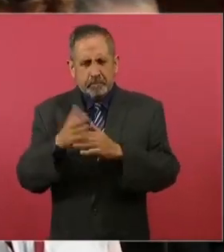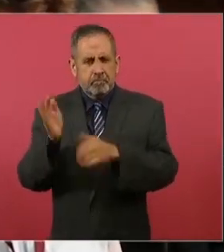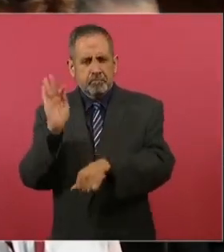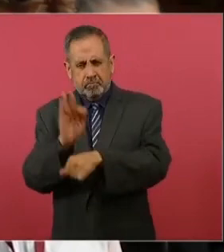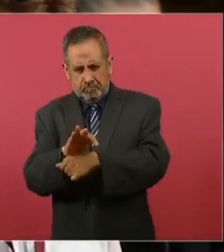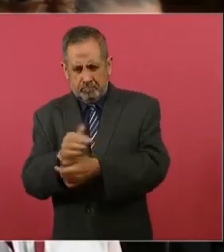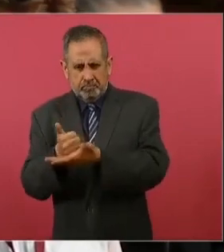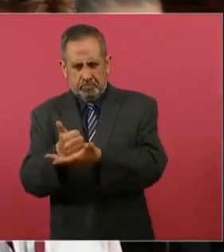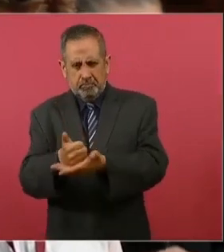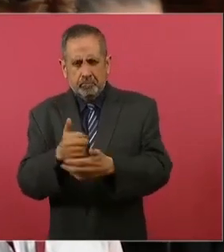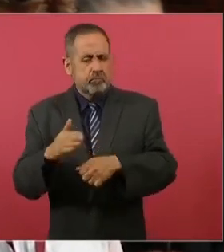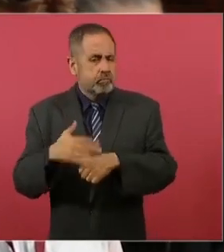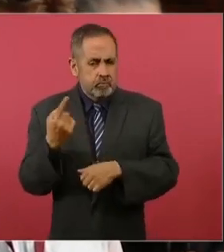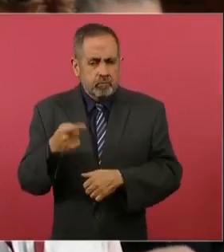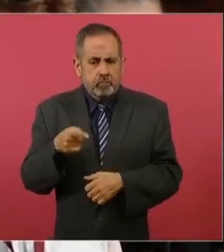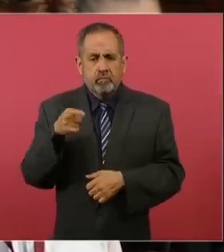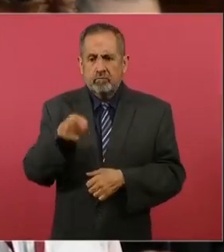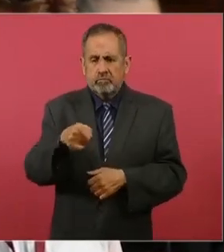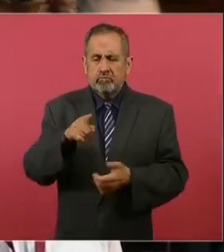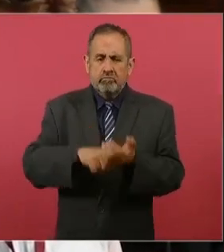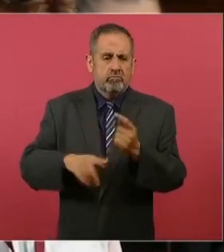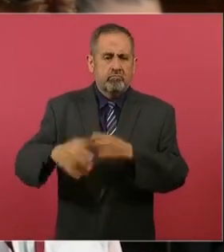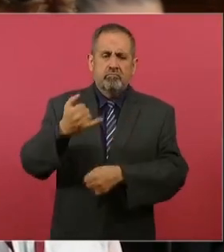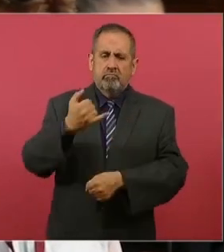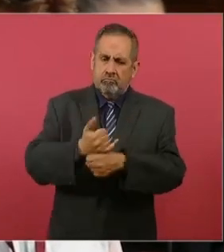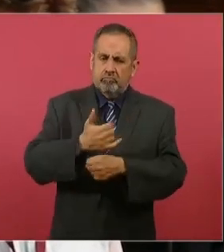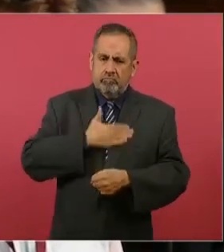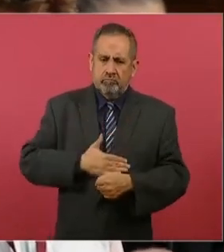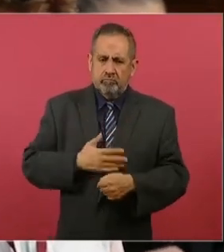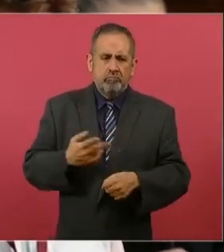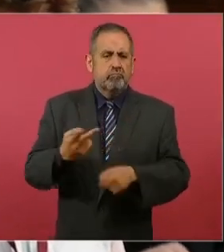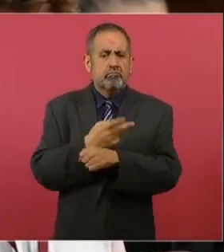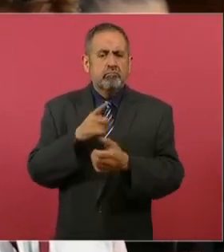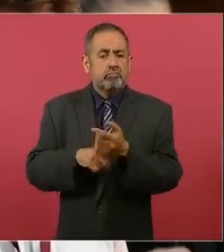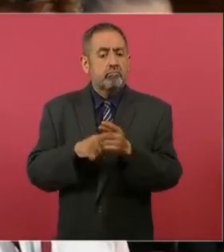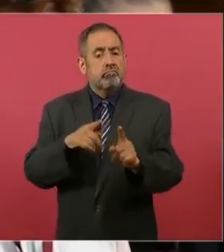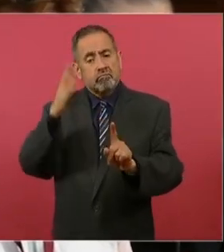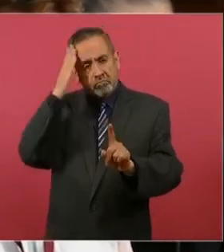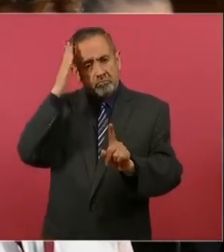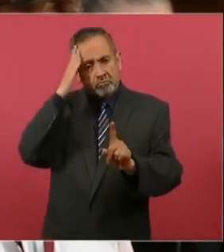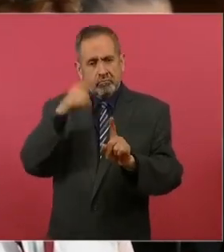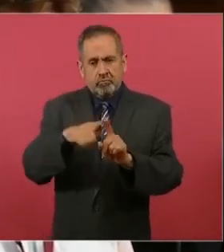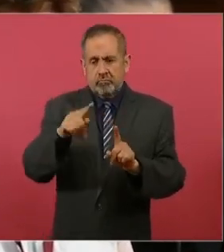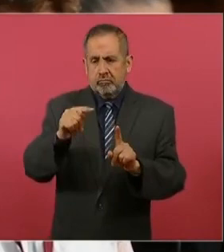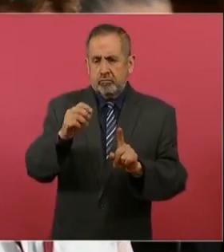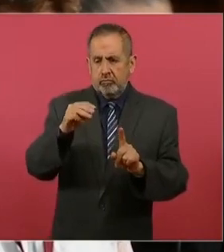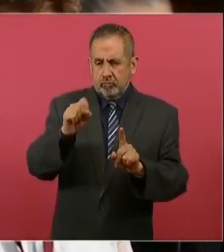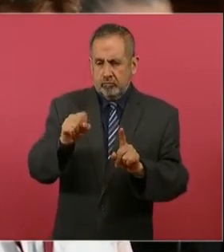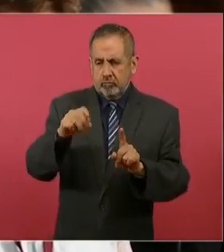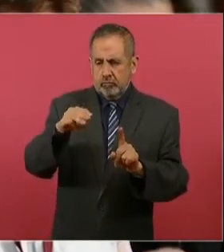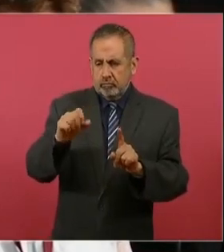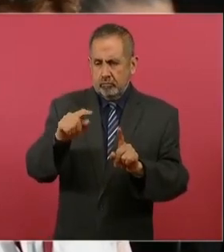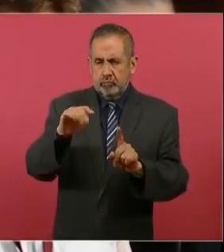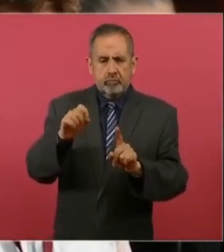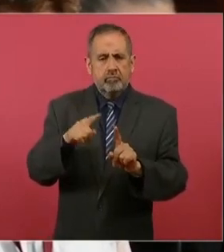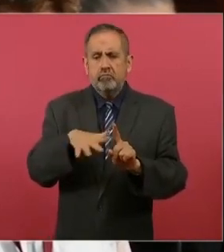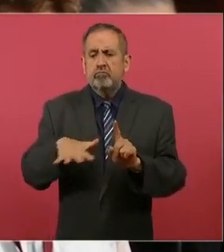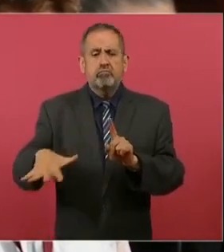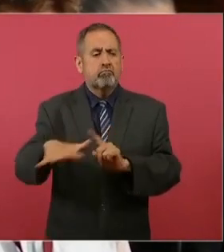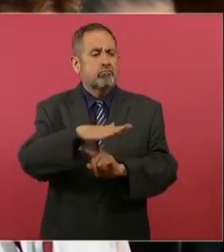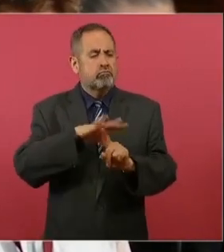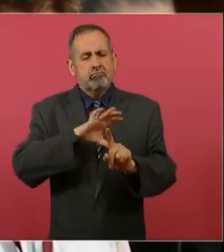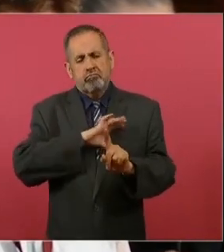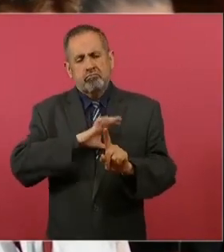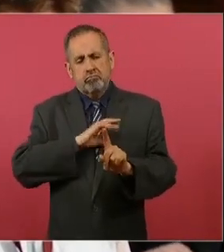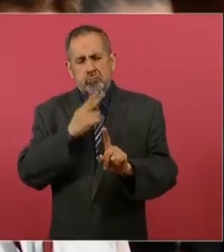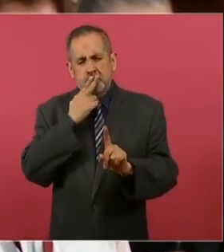valiosa ayuda por un hecho de injusticia ocurrido al líder social Tomás Martínez Mandujano, muy querido por miles